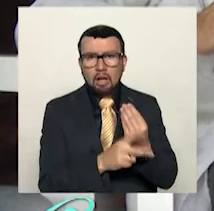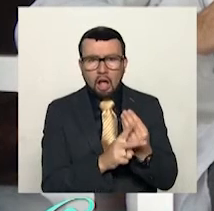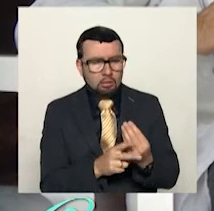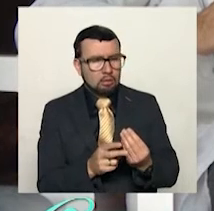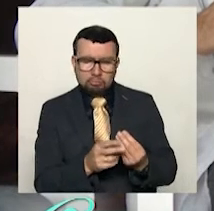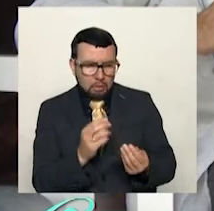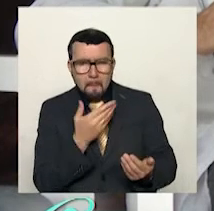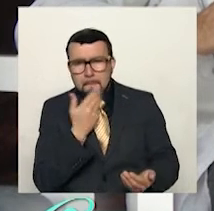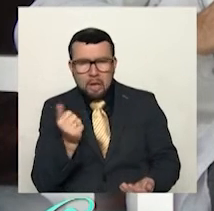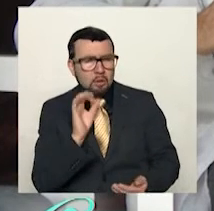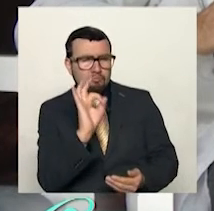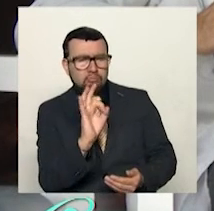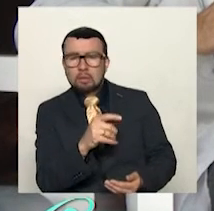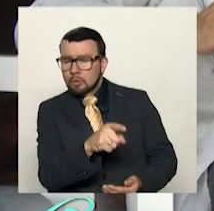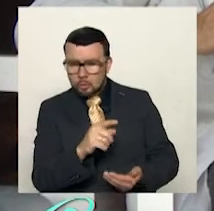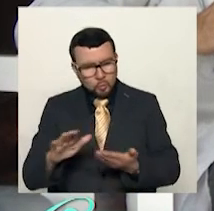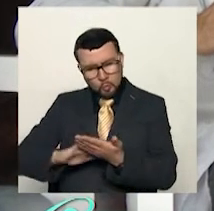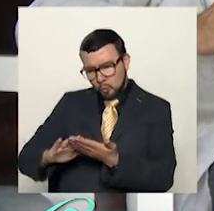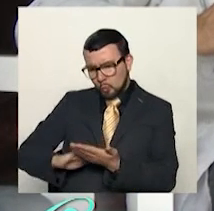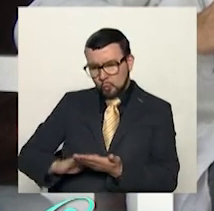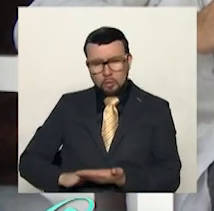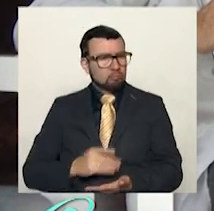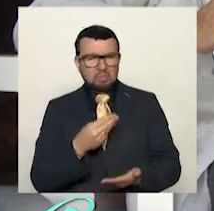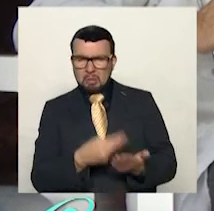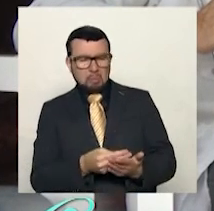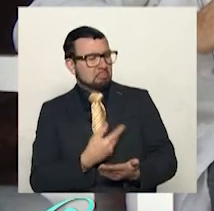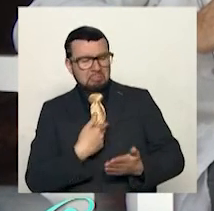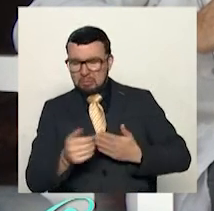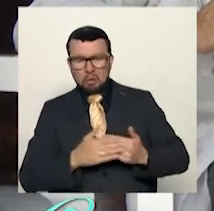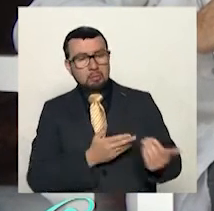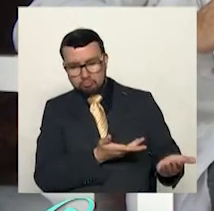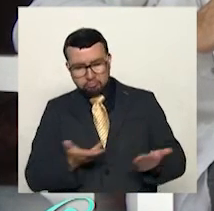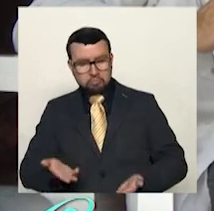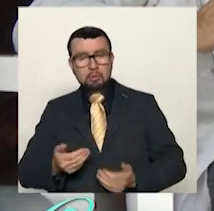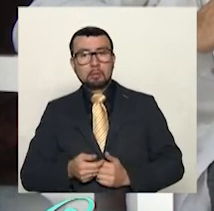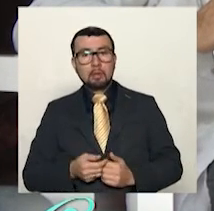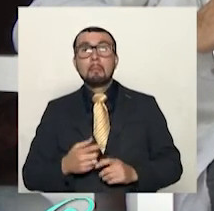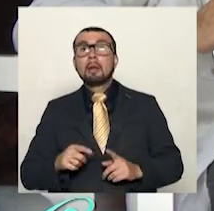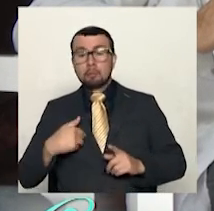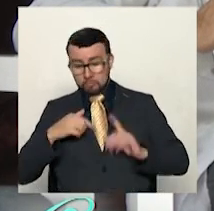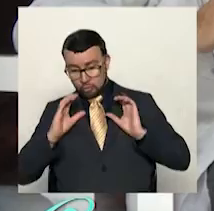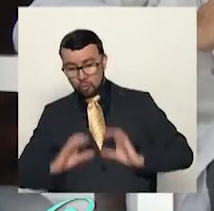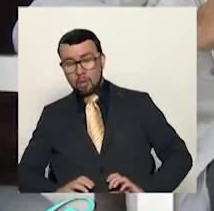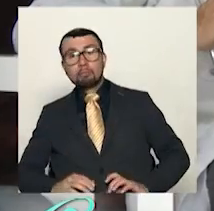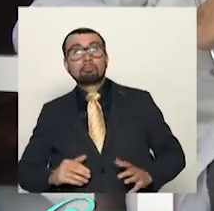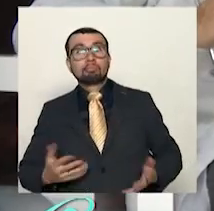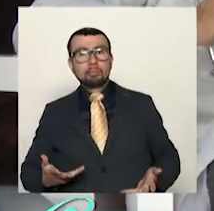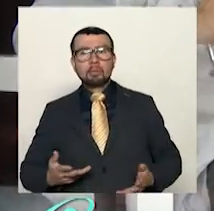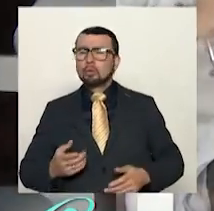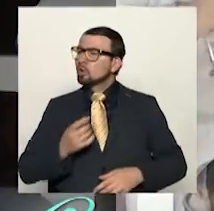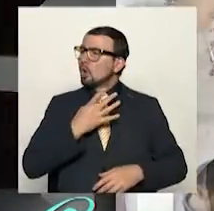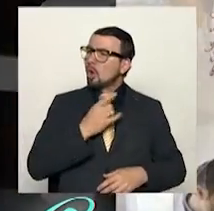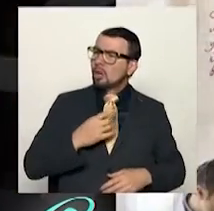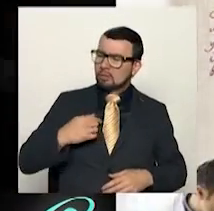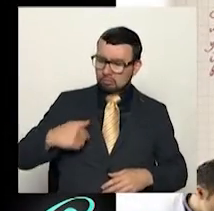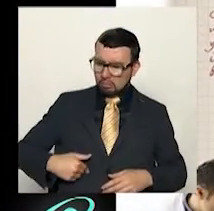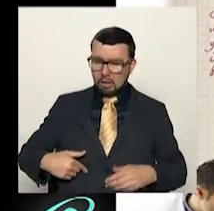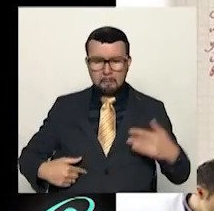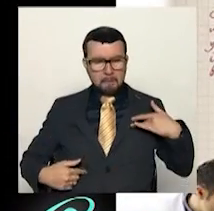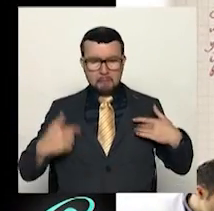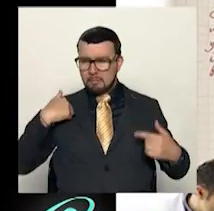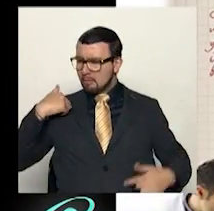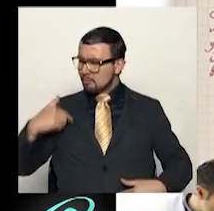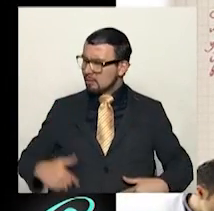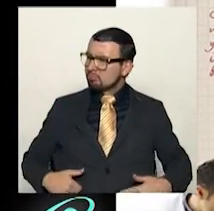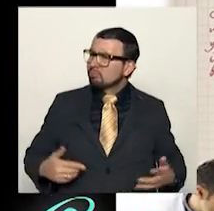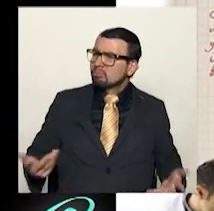cueste. Es el carro. Y este carro, hablemos un poco de esos dolores referidos, doctor Fernando Calvo. Pero